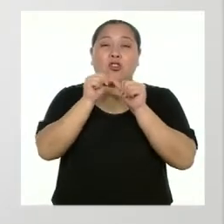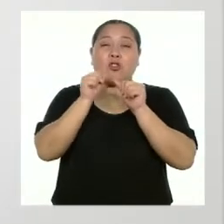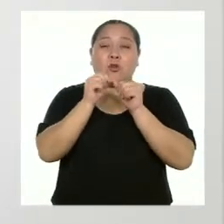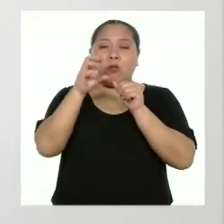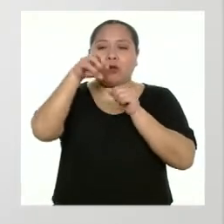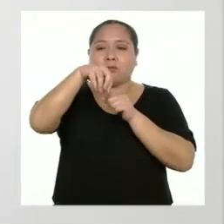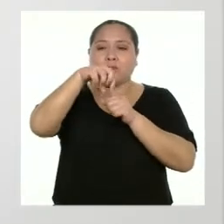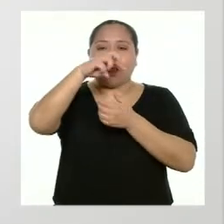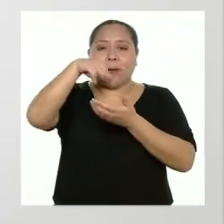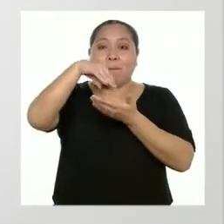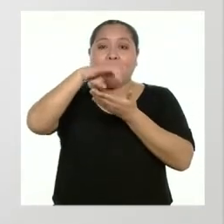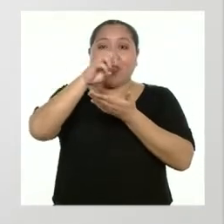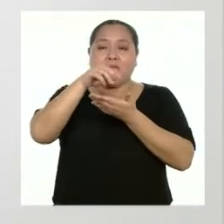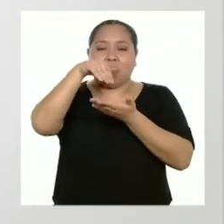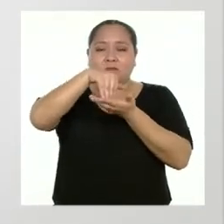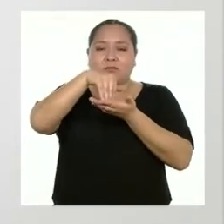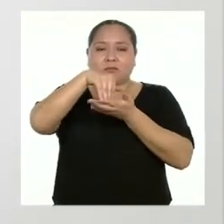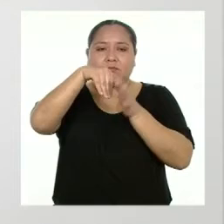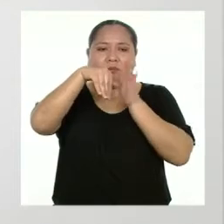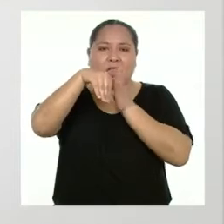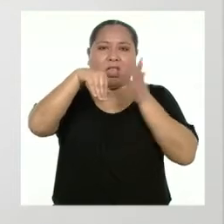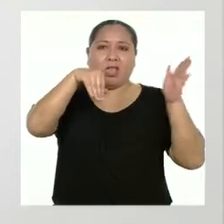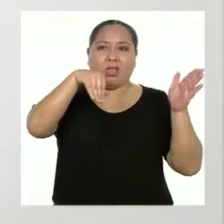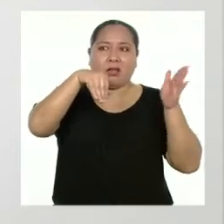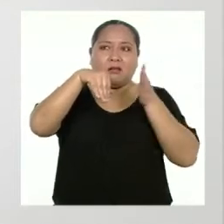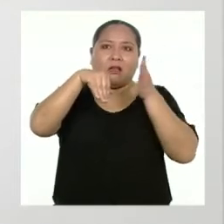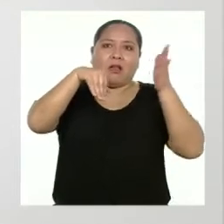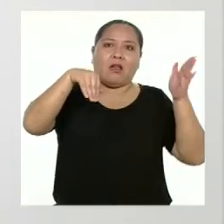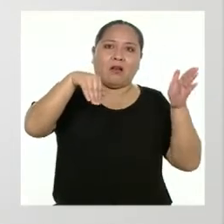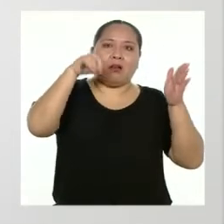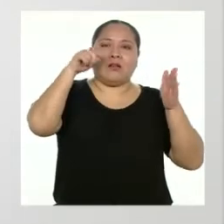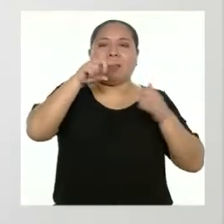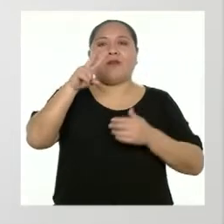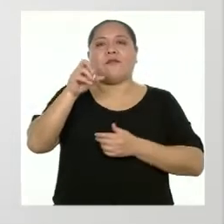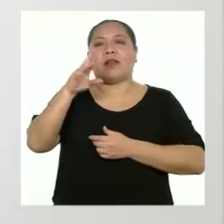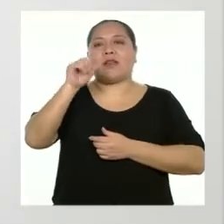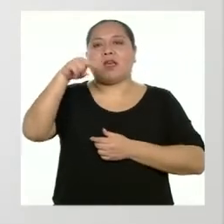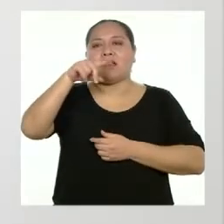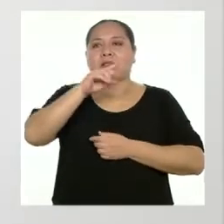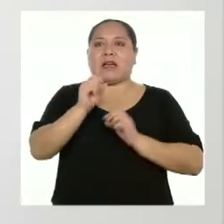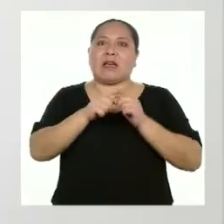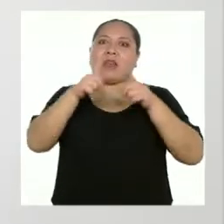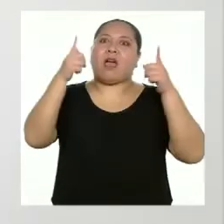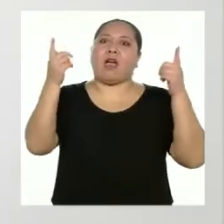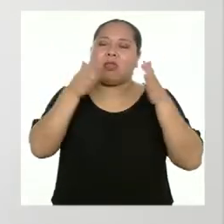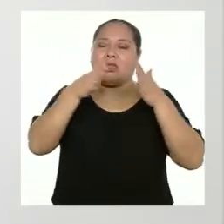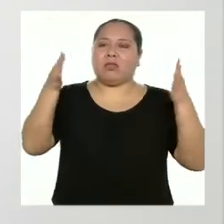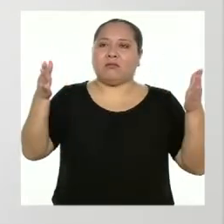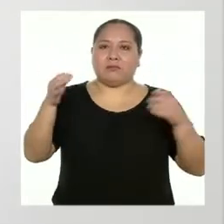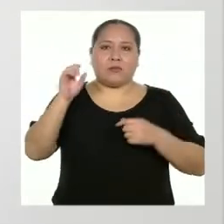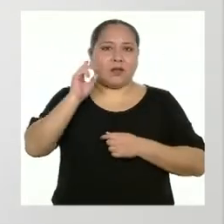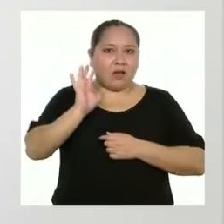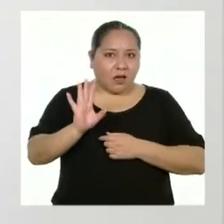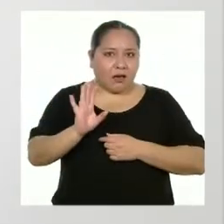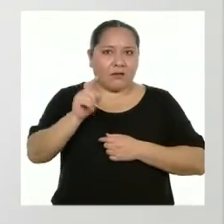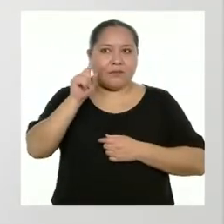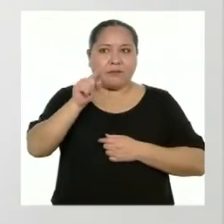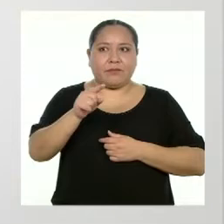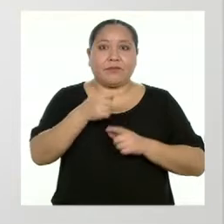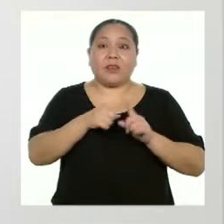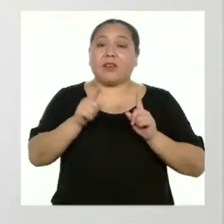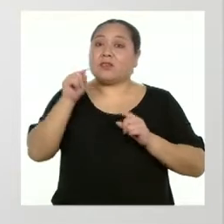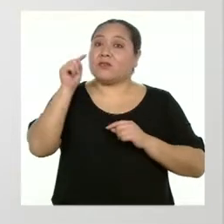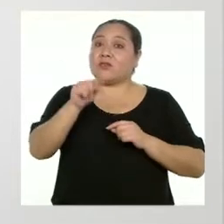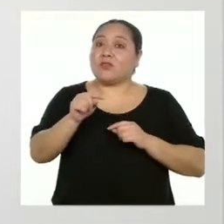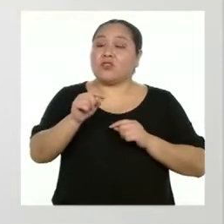distribuyen lejos de la media, la varianza será más grande. Ah, pero ojo, a que estas salen en unidades